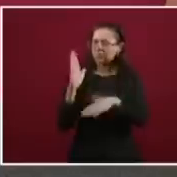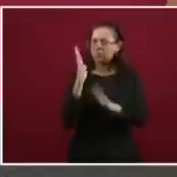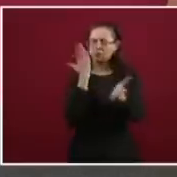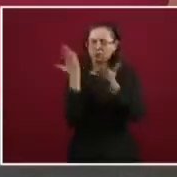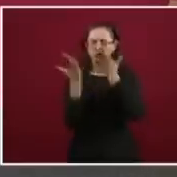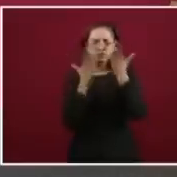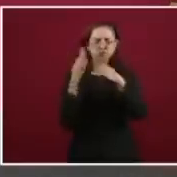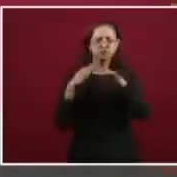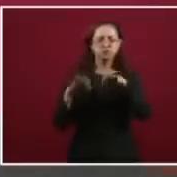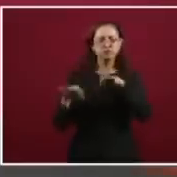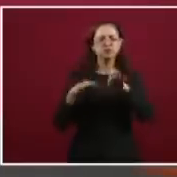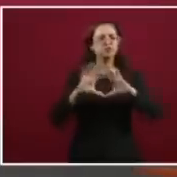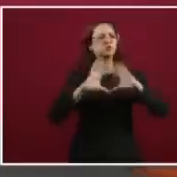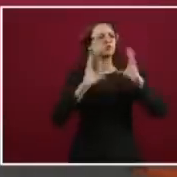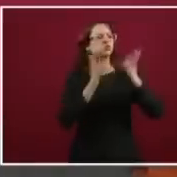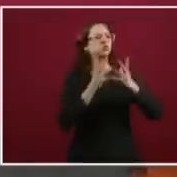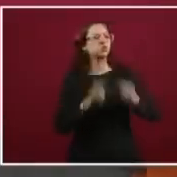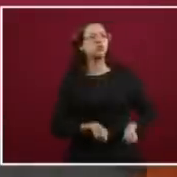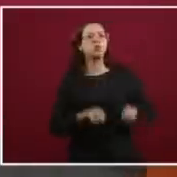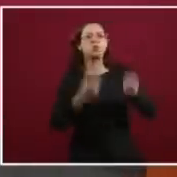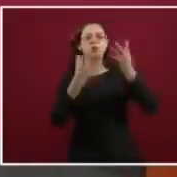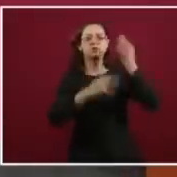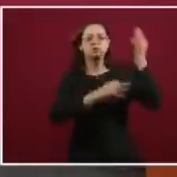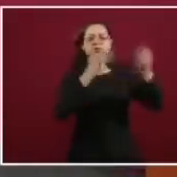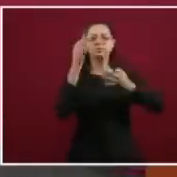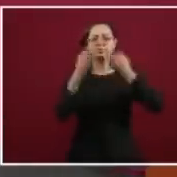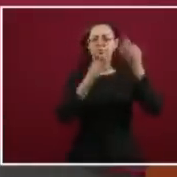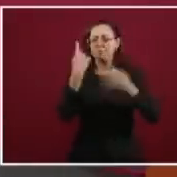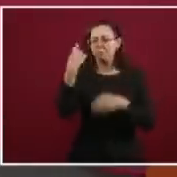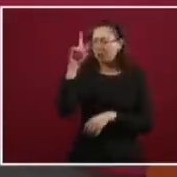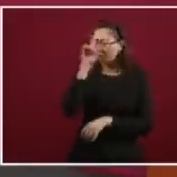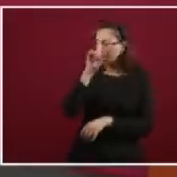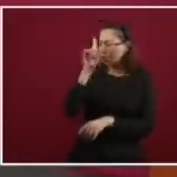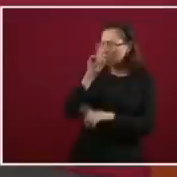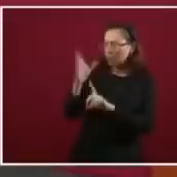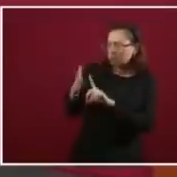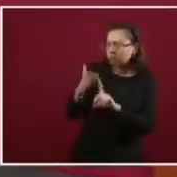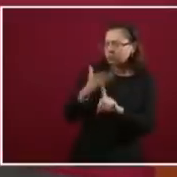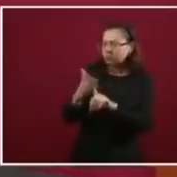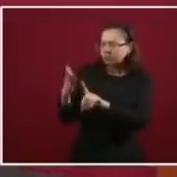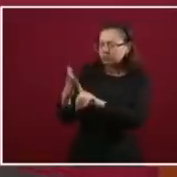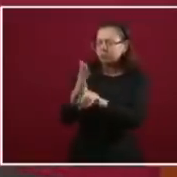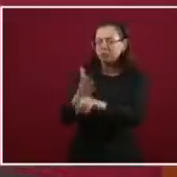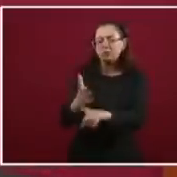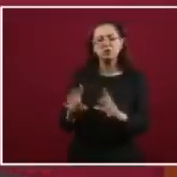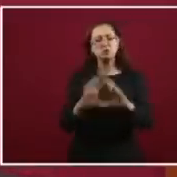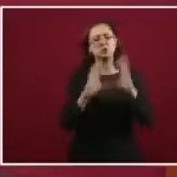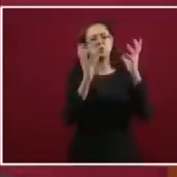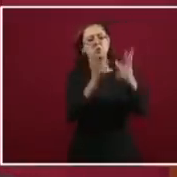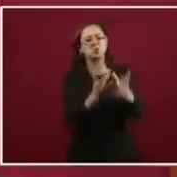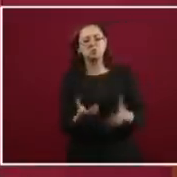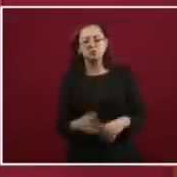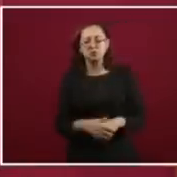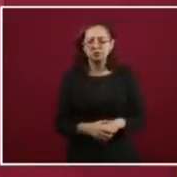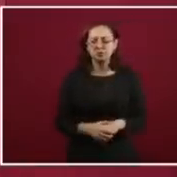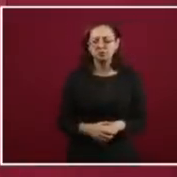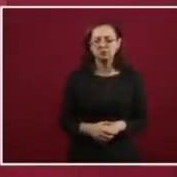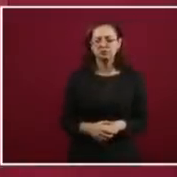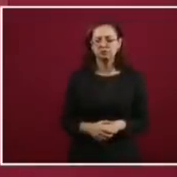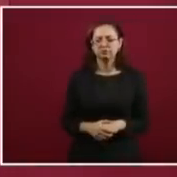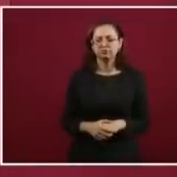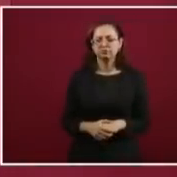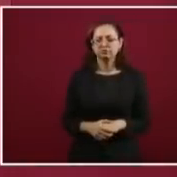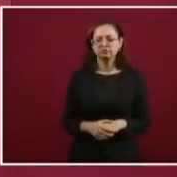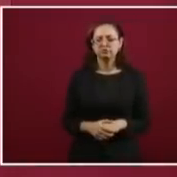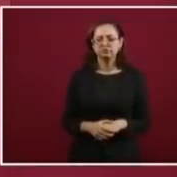cuántas campañas hay de orientación a los jóvenes en el mundo se